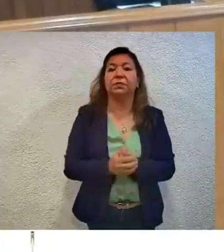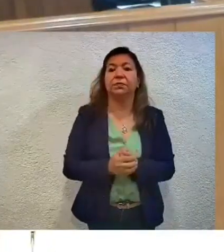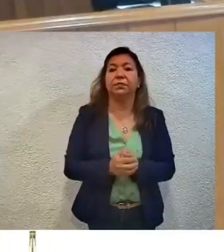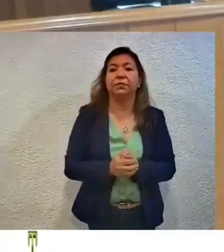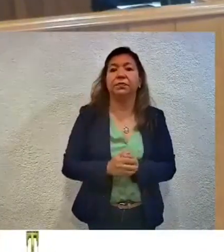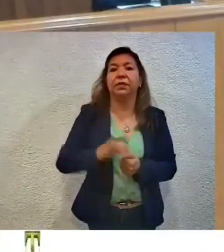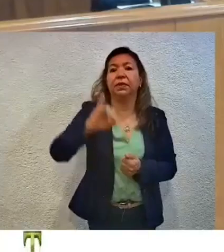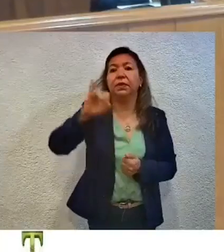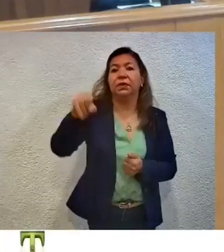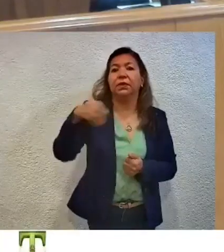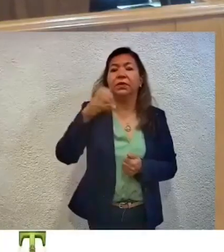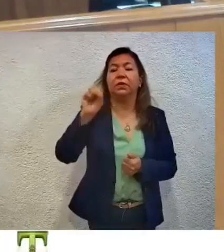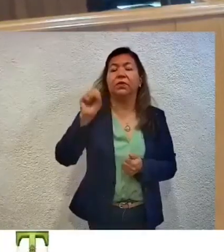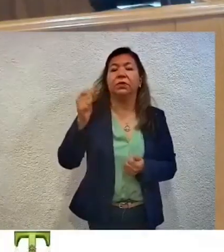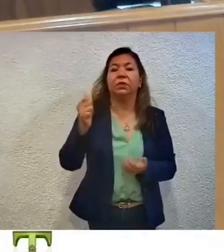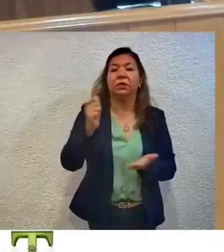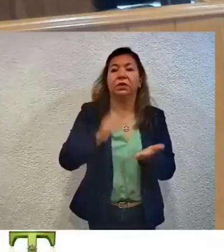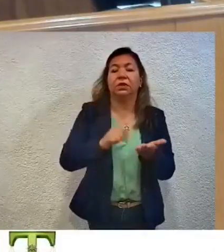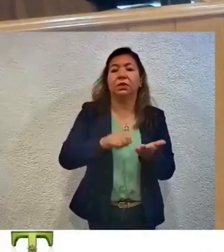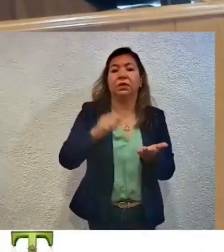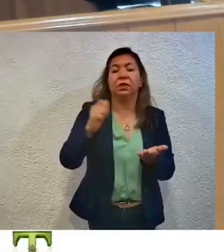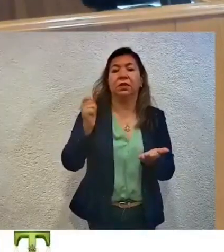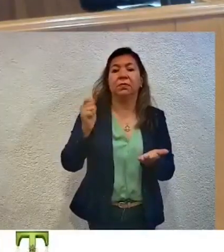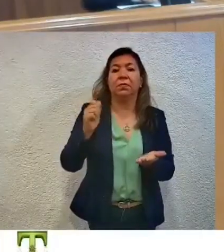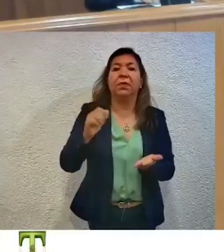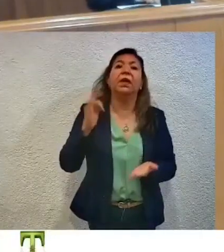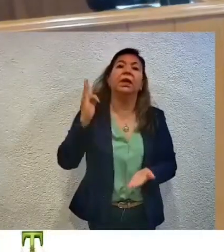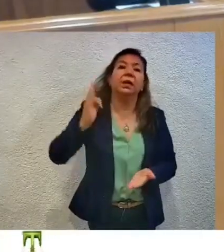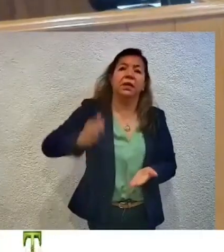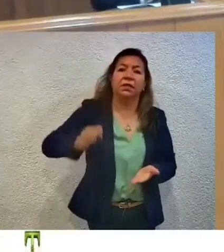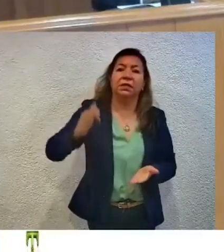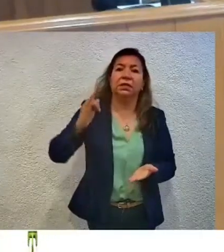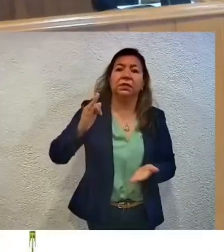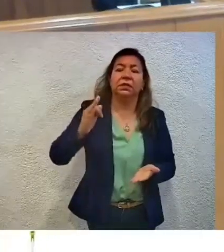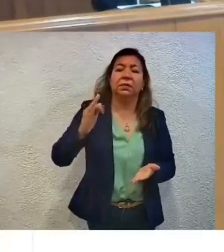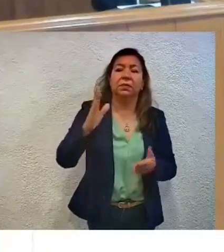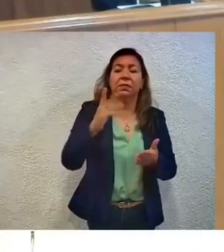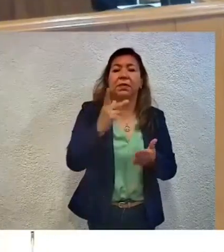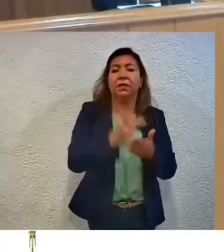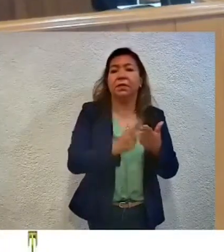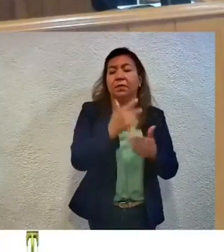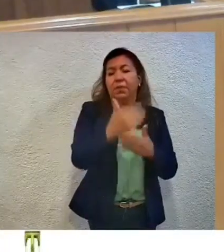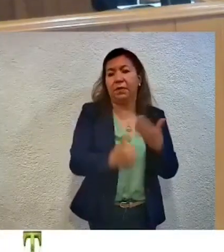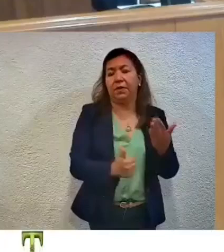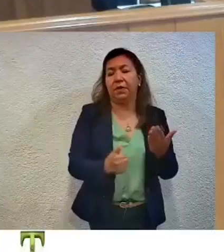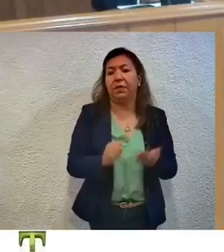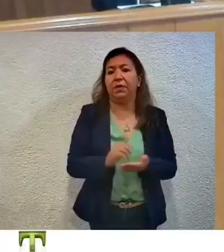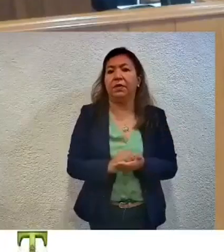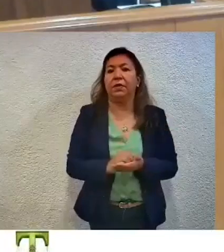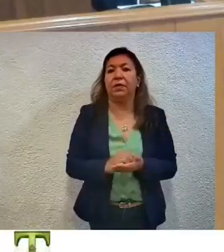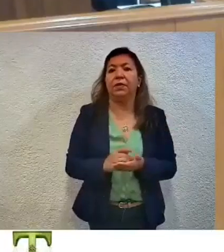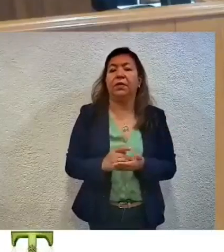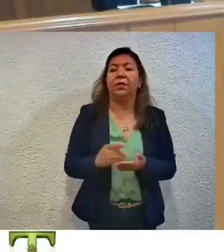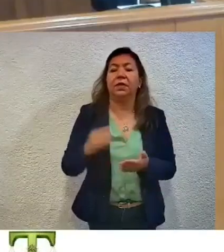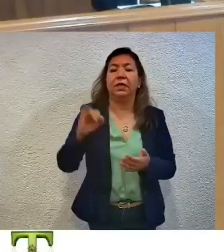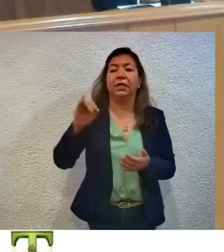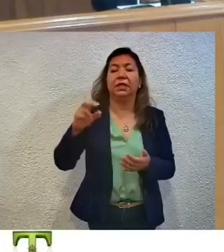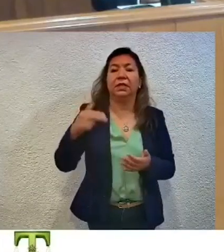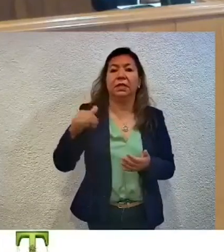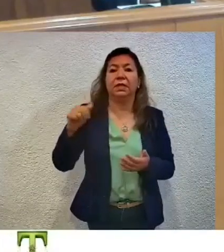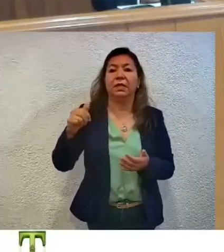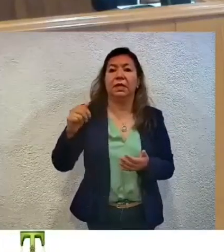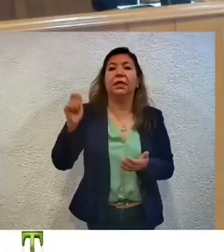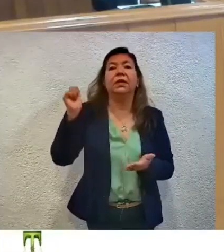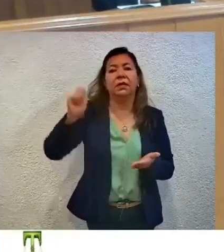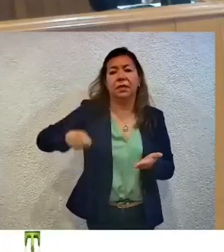presidenta. Magistrado José Inés Betancur Salgado. Con el proyecto. Gracias, magistrado. Magistrada Almadelia Eugenio Alcaraz. Con